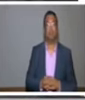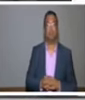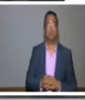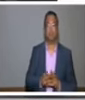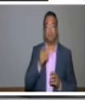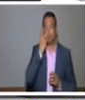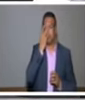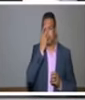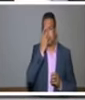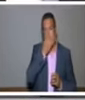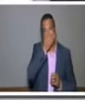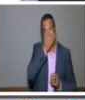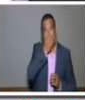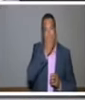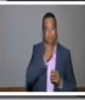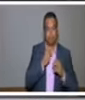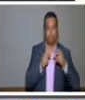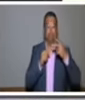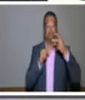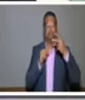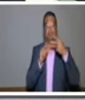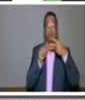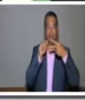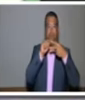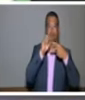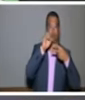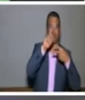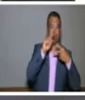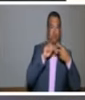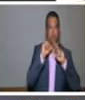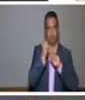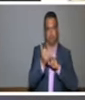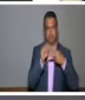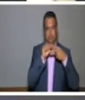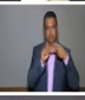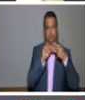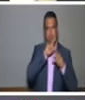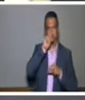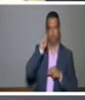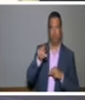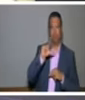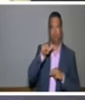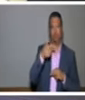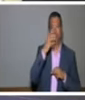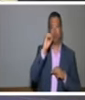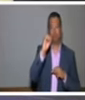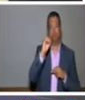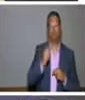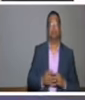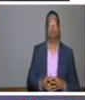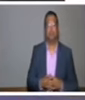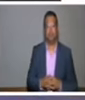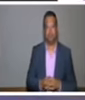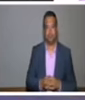Sobre el tema de educación y ambiente, me corresponde interrogar a la licenciada Alexandra Lúgaro.